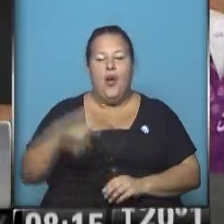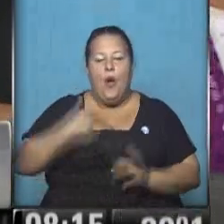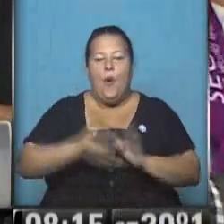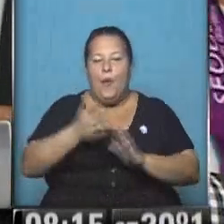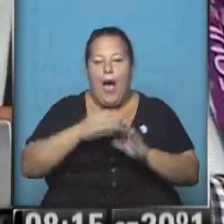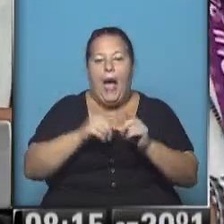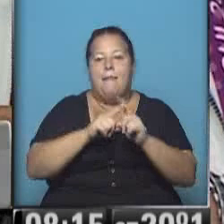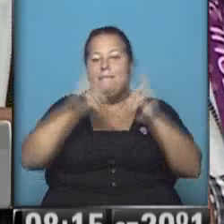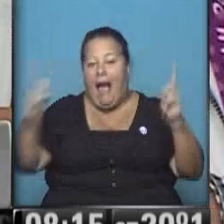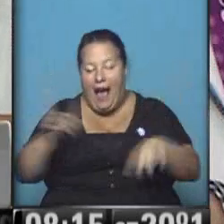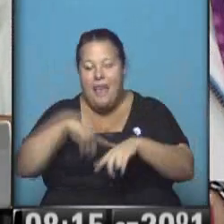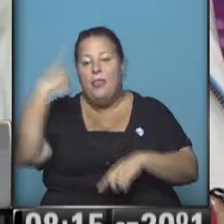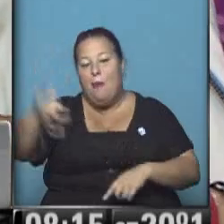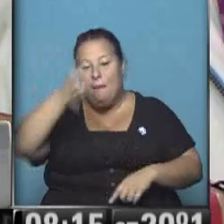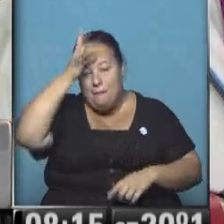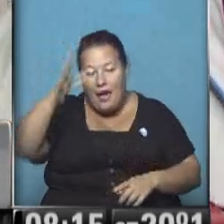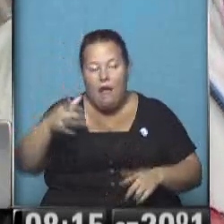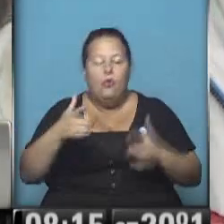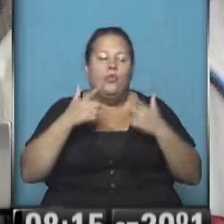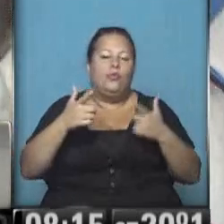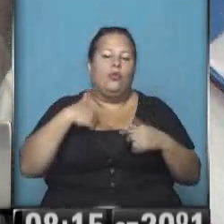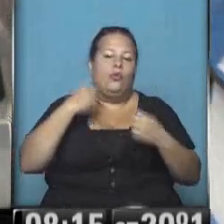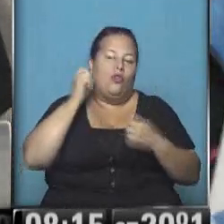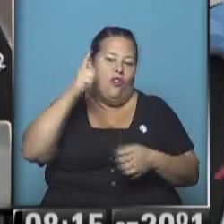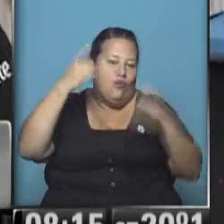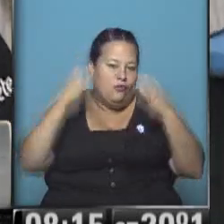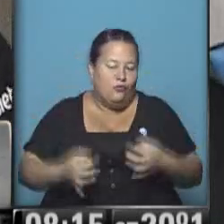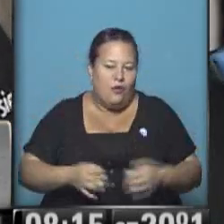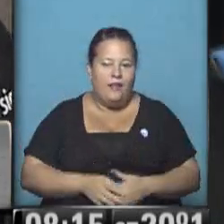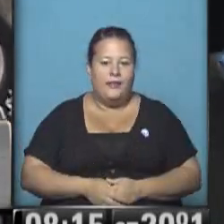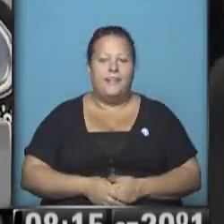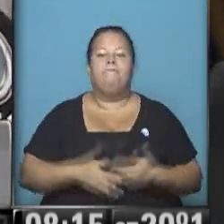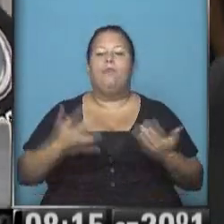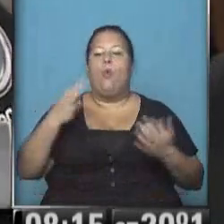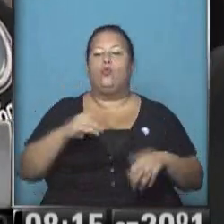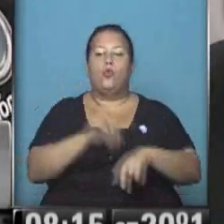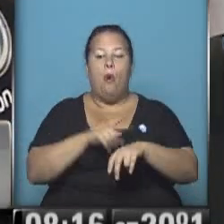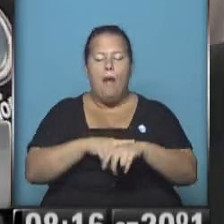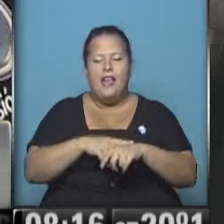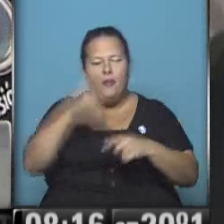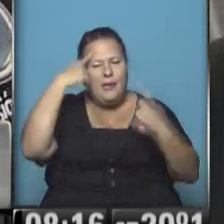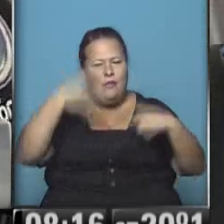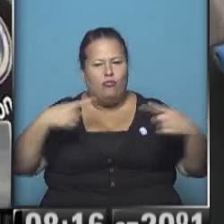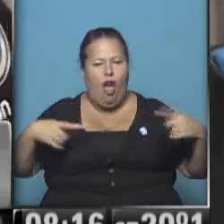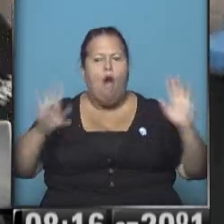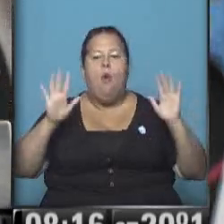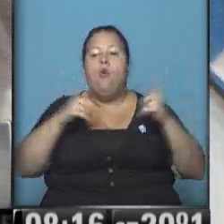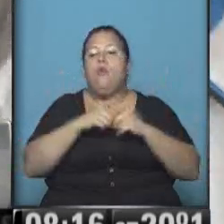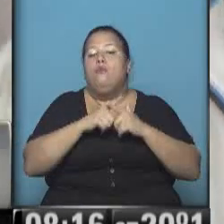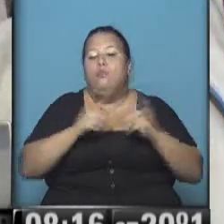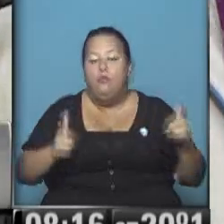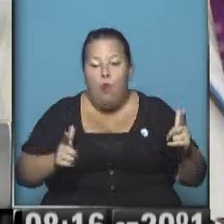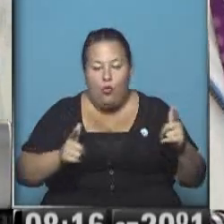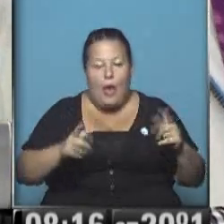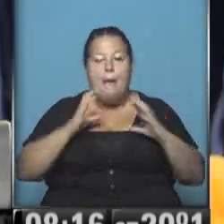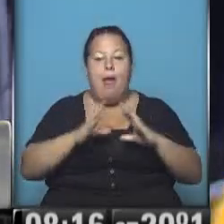a la larga y después de los penales y Bueno la verdad que tuve la posibilidad y y Bueno en ese momento se te cruzan un montón de cosas Pero bueno por suerte